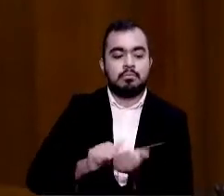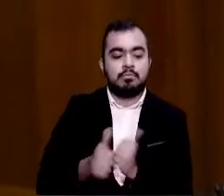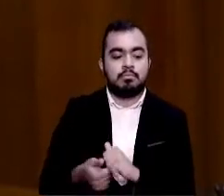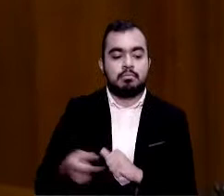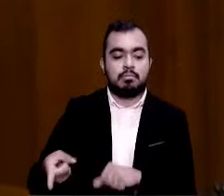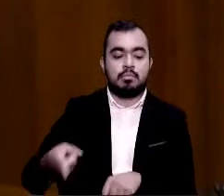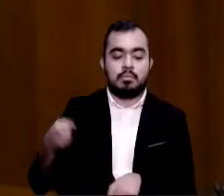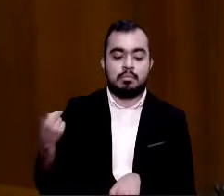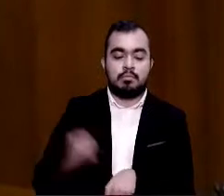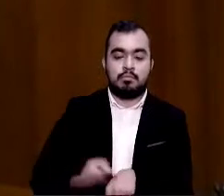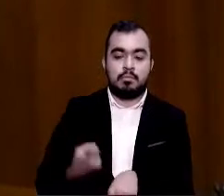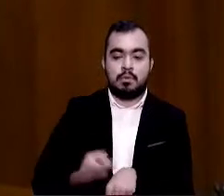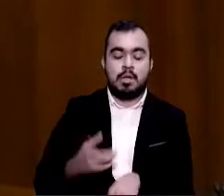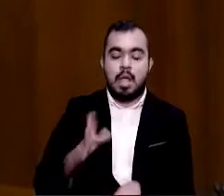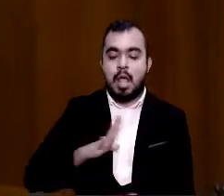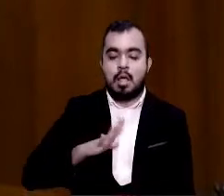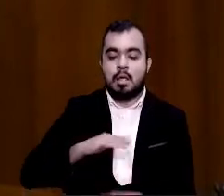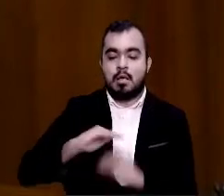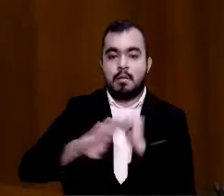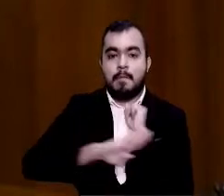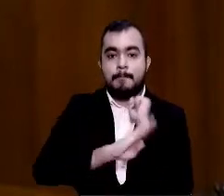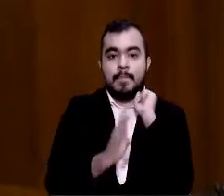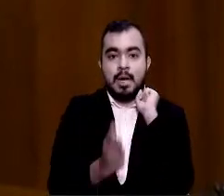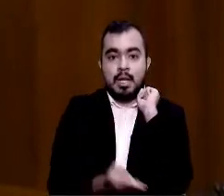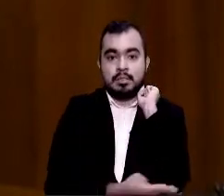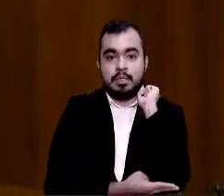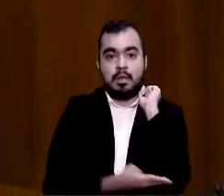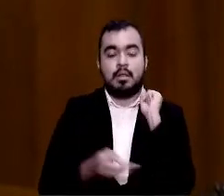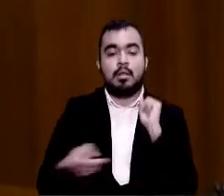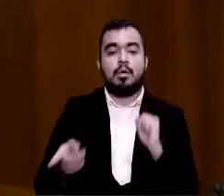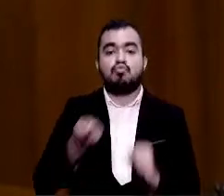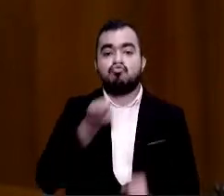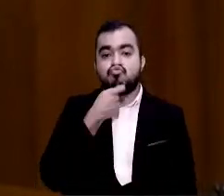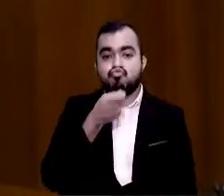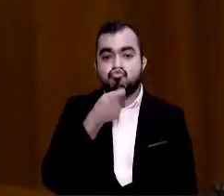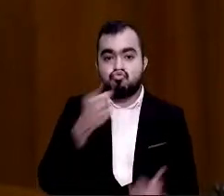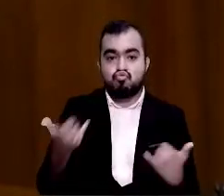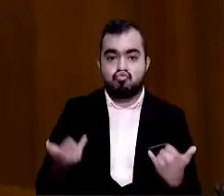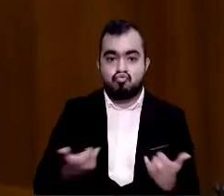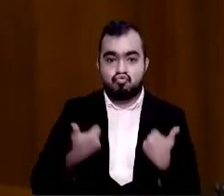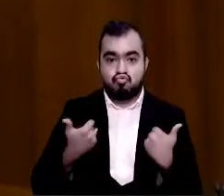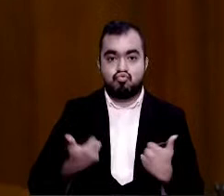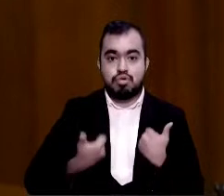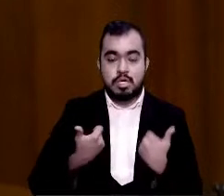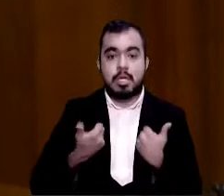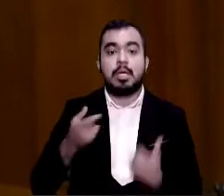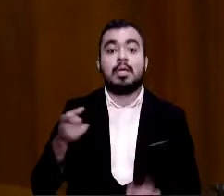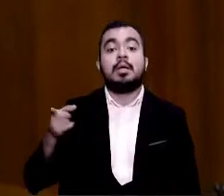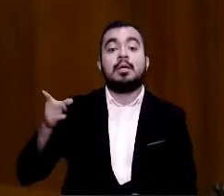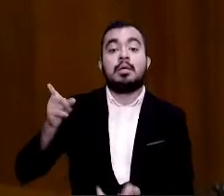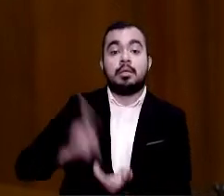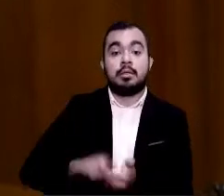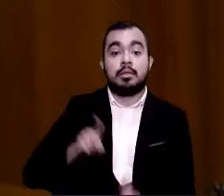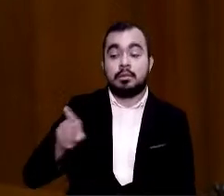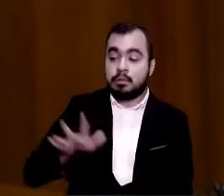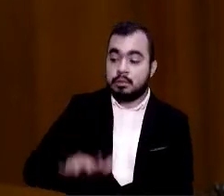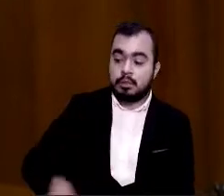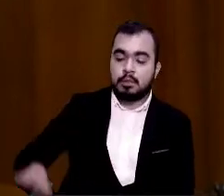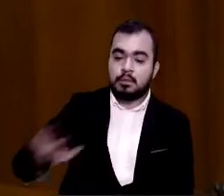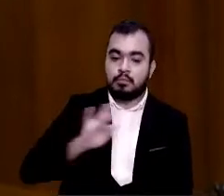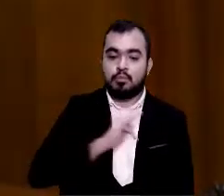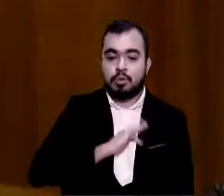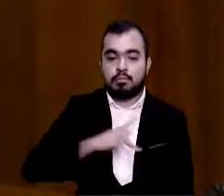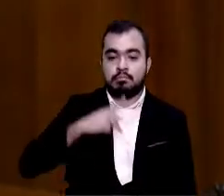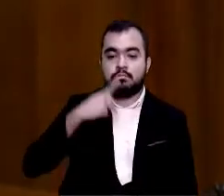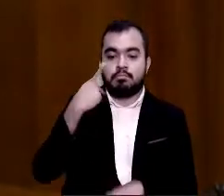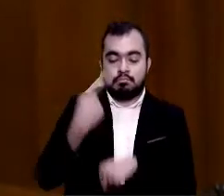su cuerpo madure, lo cual, en un alto porcentaje de las menores, tiene como consecuencia el riesgo de muerte de